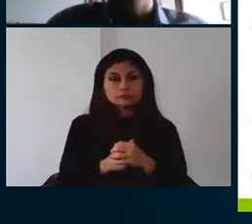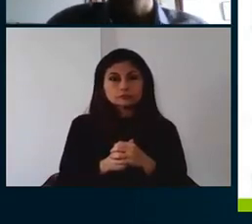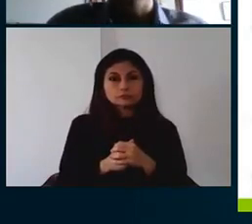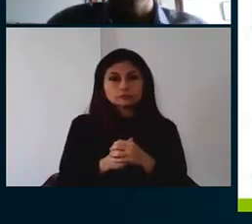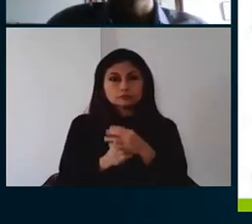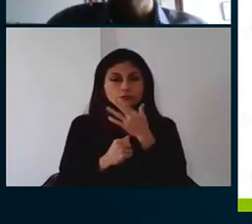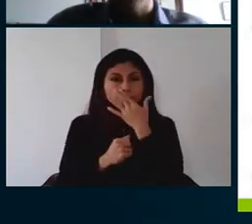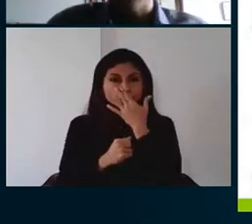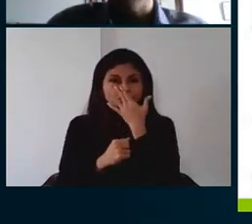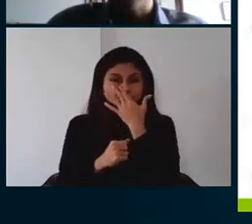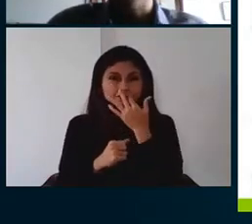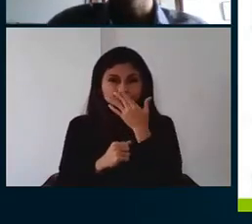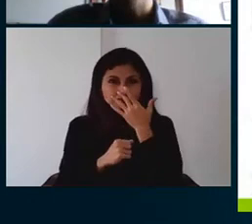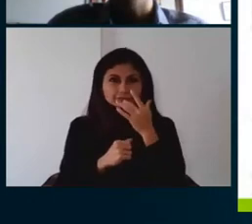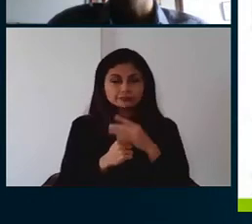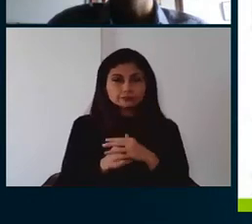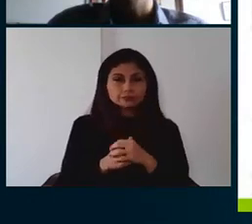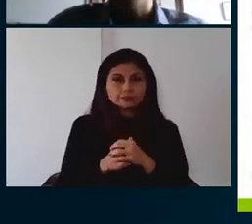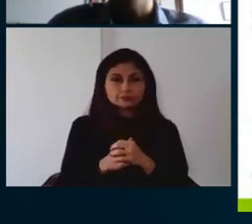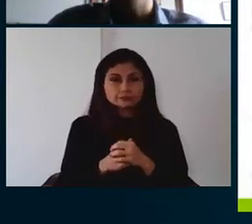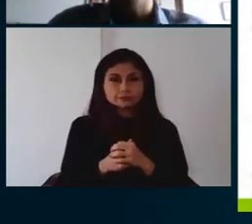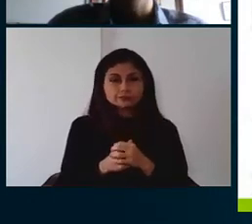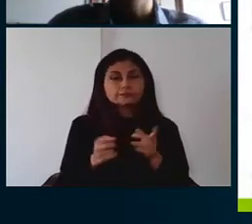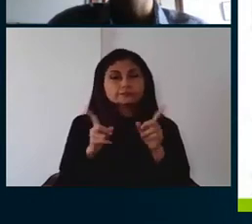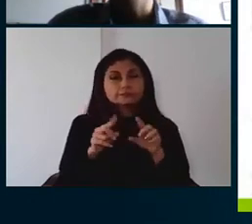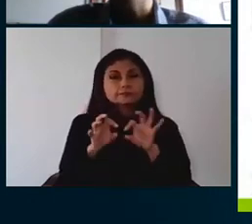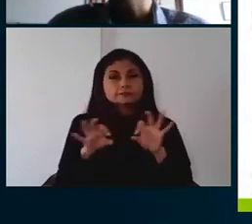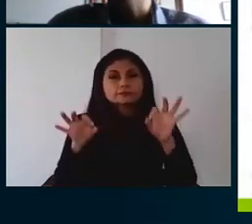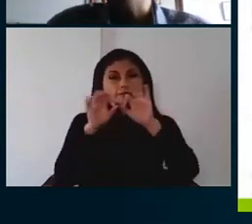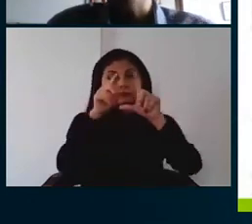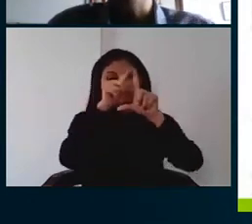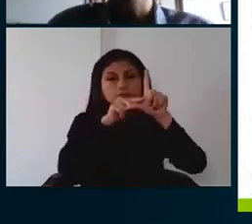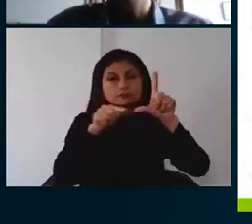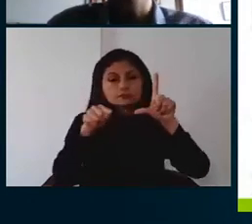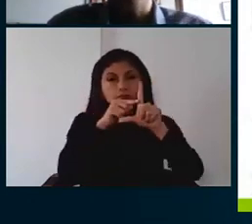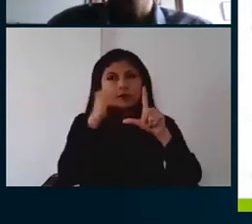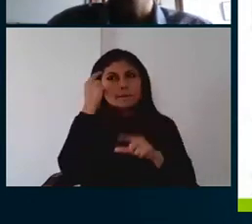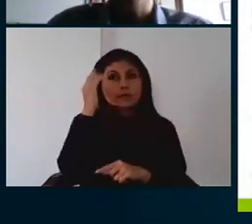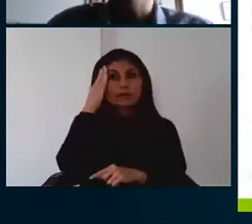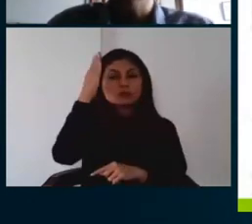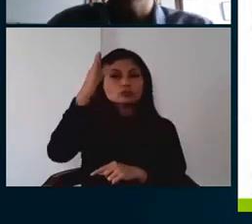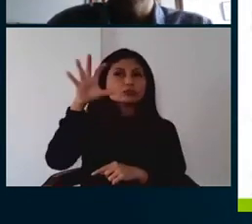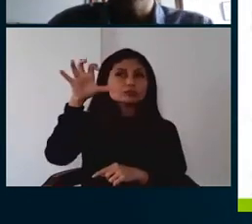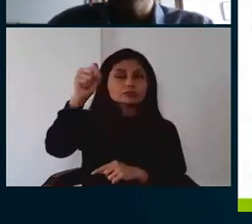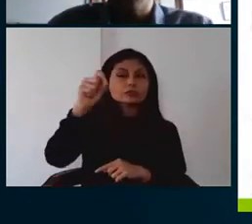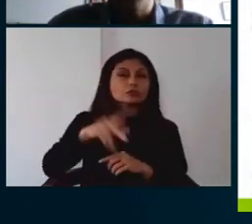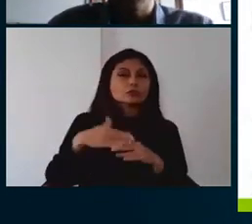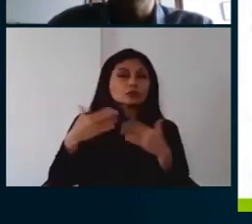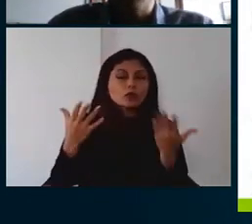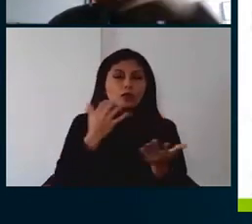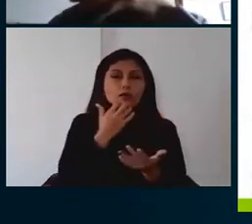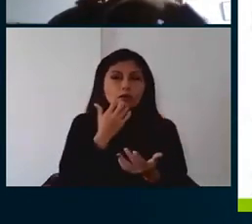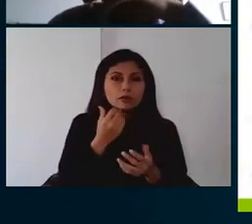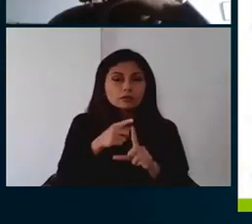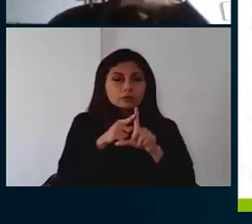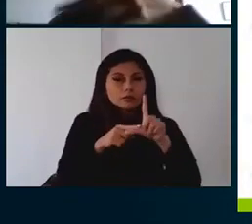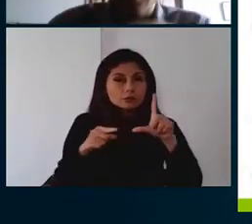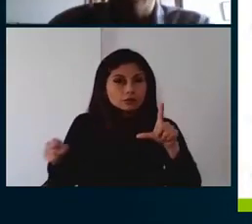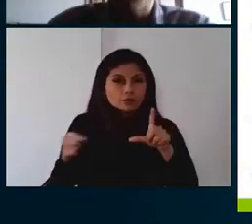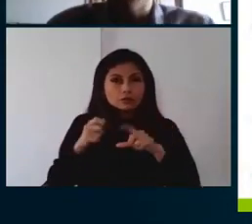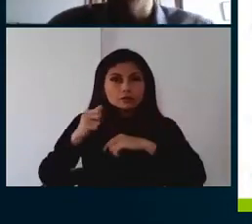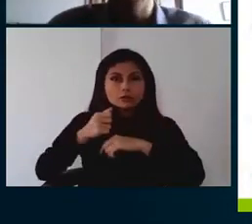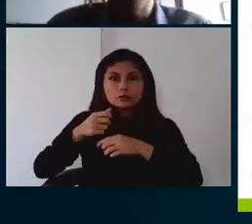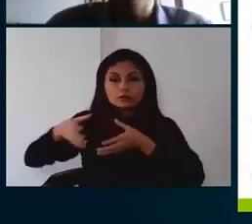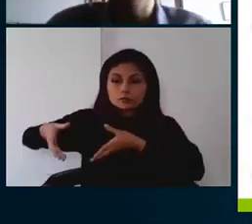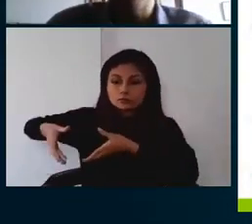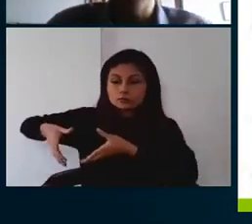data, digamos, también relevante, se puede, por ejemplo, medir o predecir cuál es el comportamiento de las distribuciones de flujo a lo largo de las